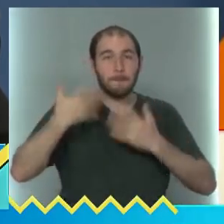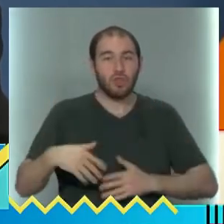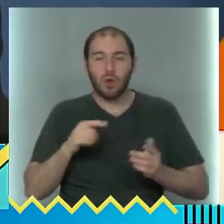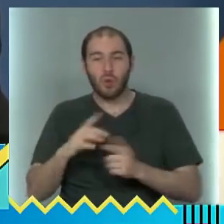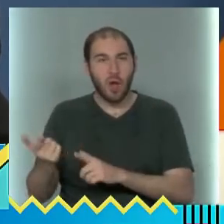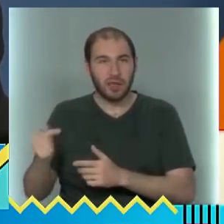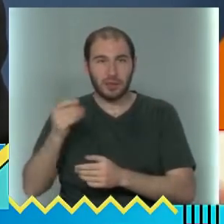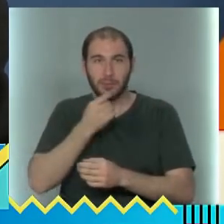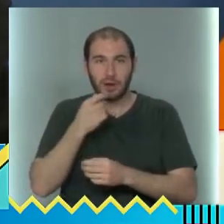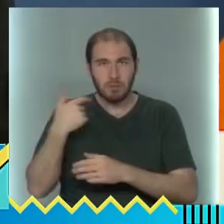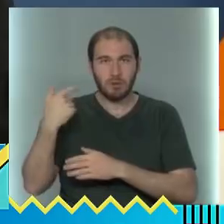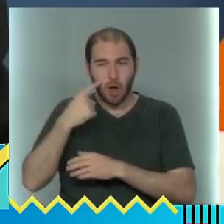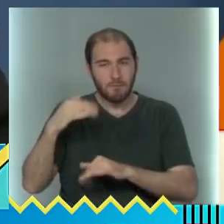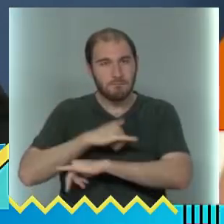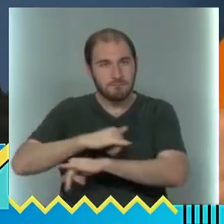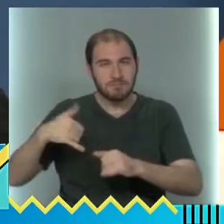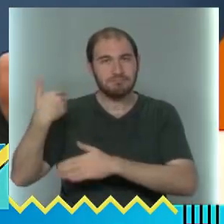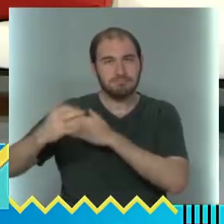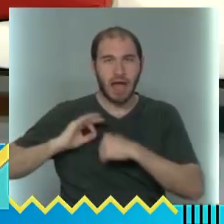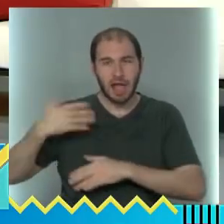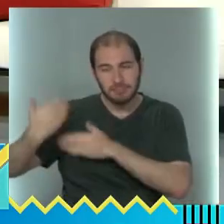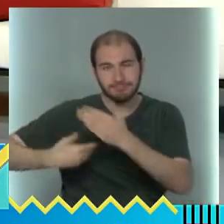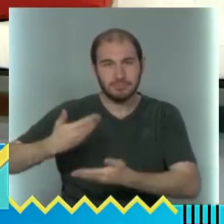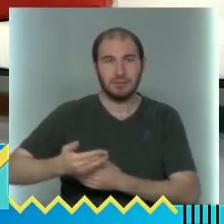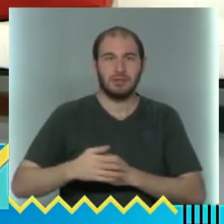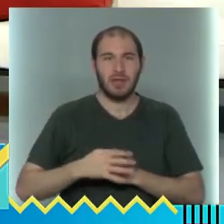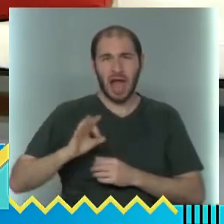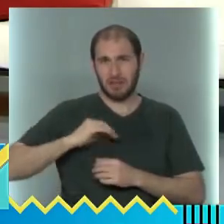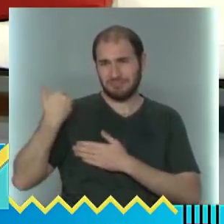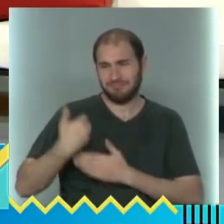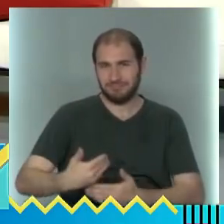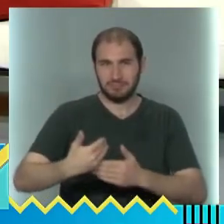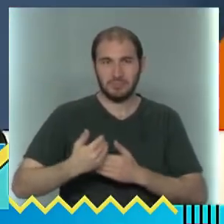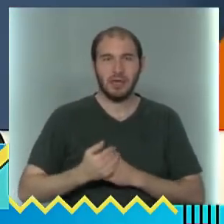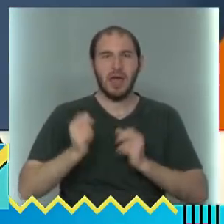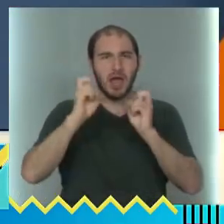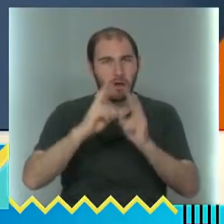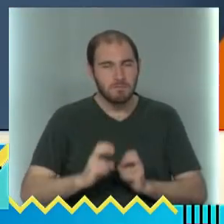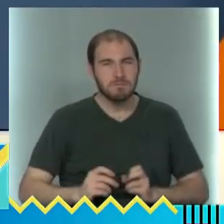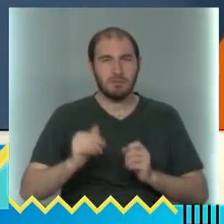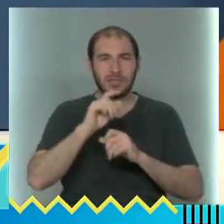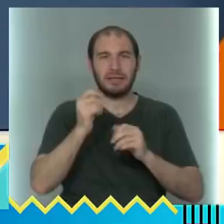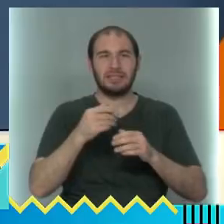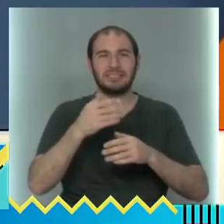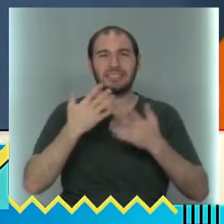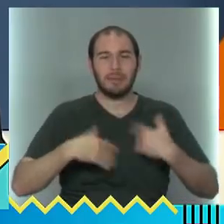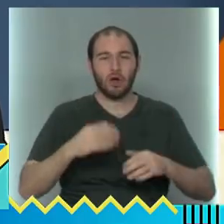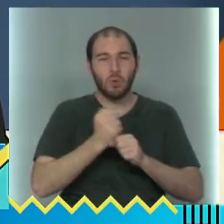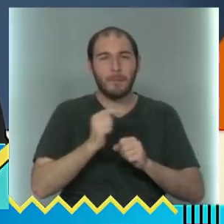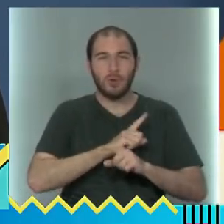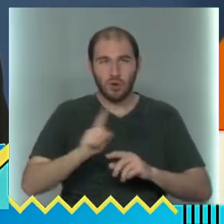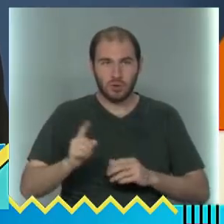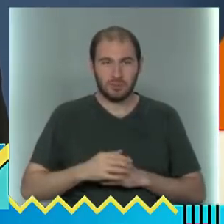motores que se han ido conociendo en estos años, sobre todo en los últimos años, se ha investigado mucho lo que son los síntomas no motores